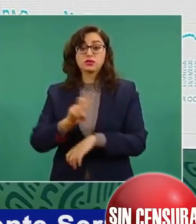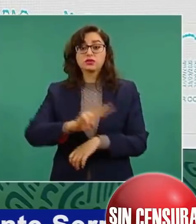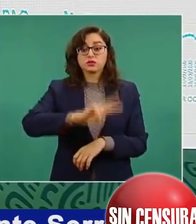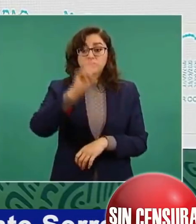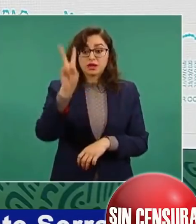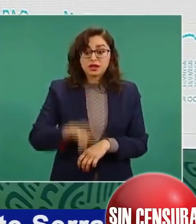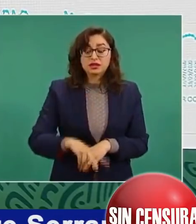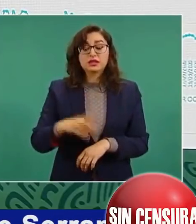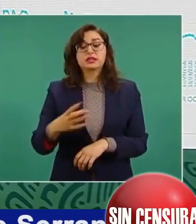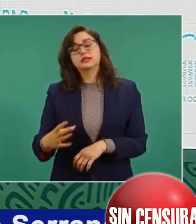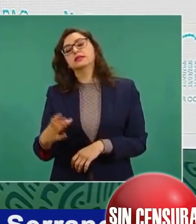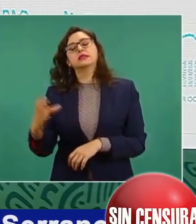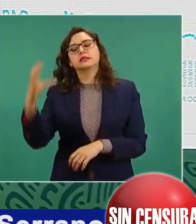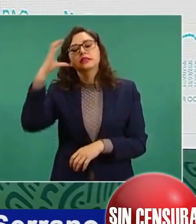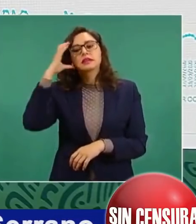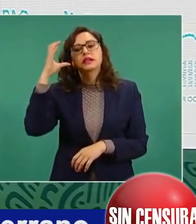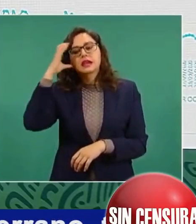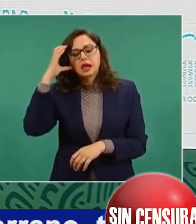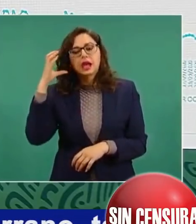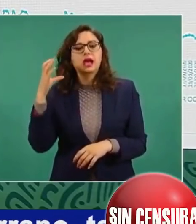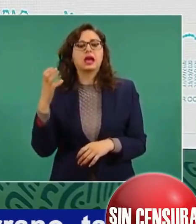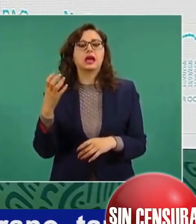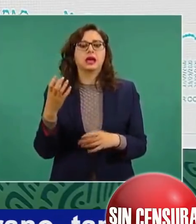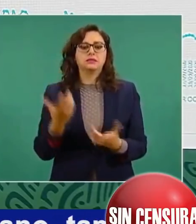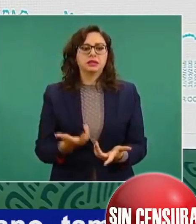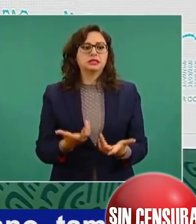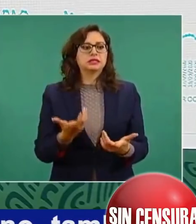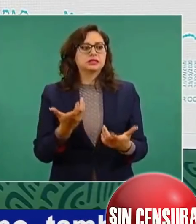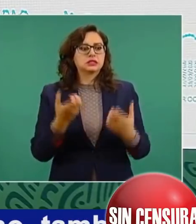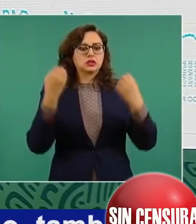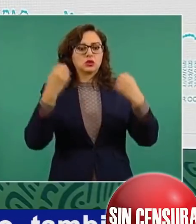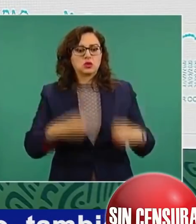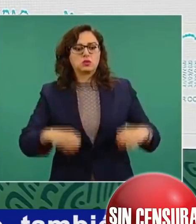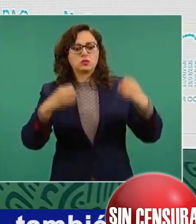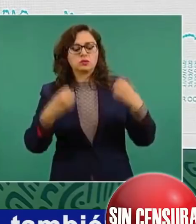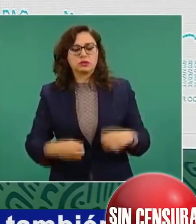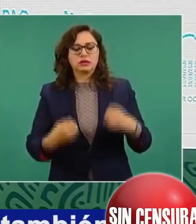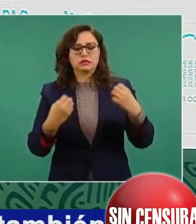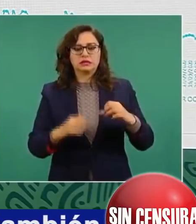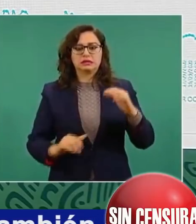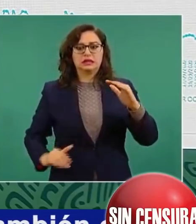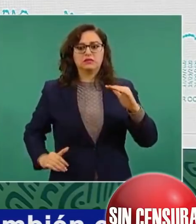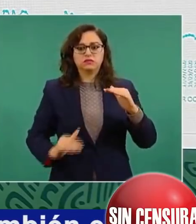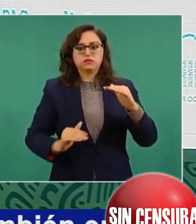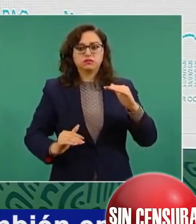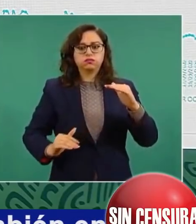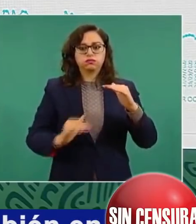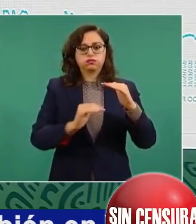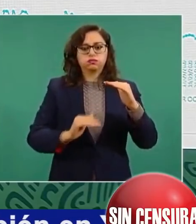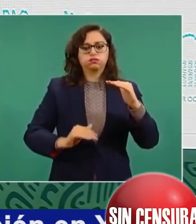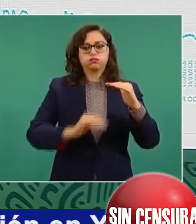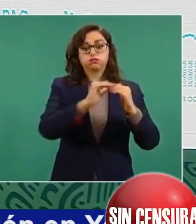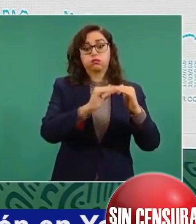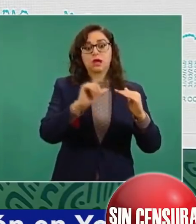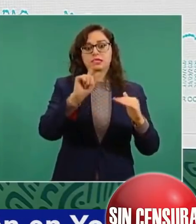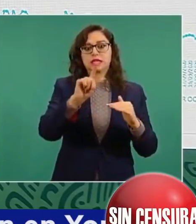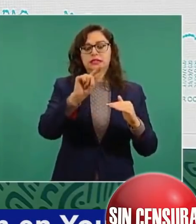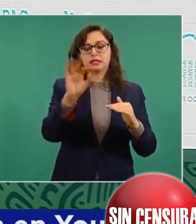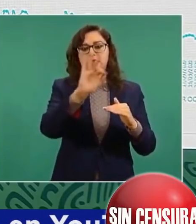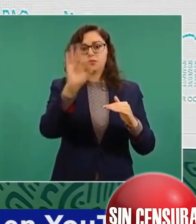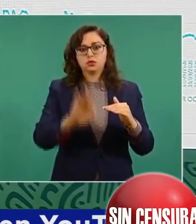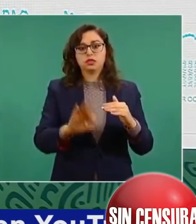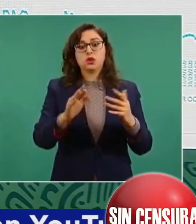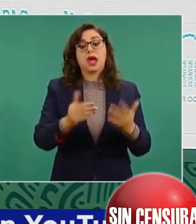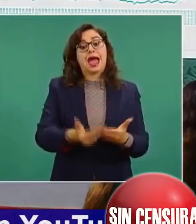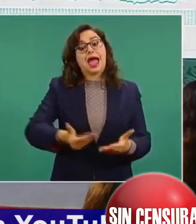de camas ocupadas se acerca importantemente al límite y eso impone la necesidad de hacer reconversiones.